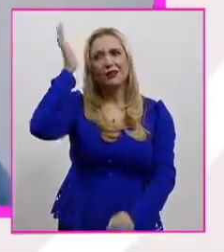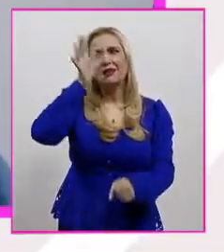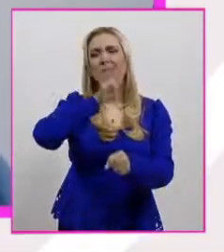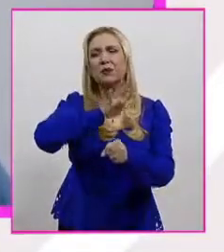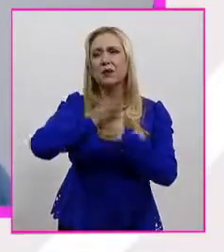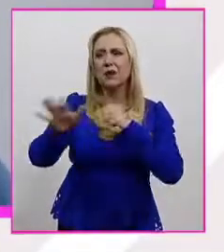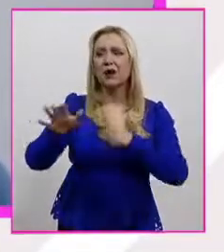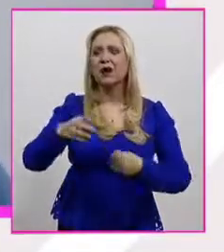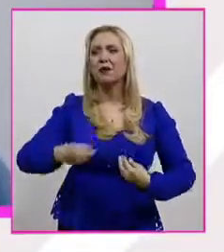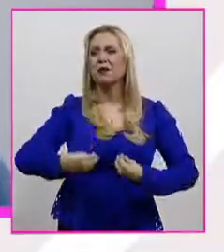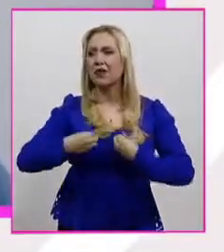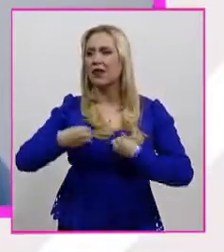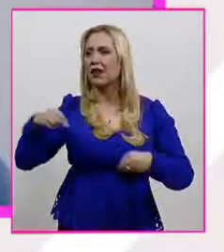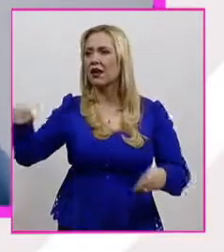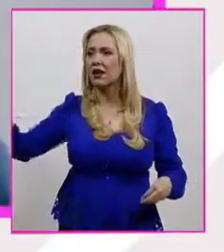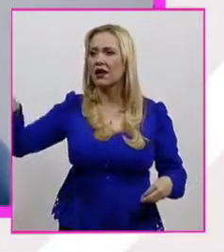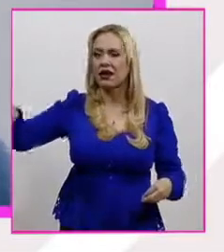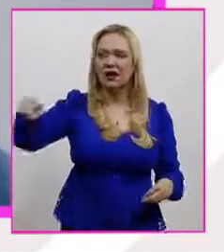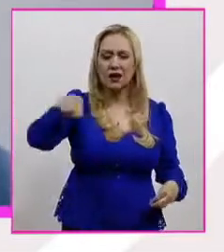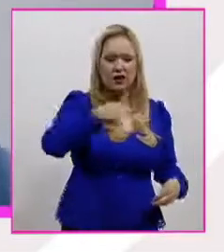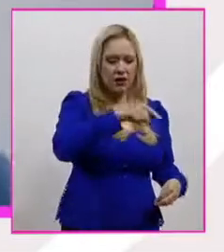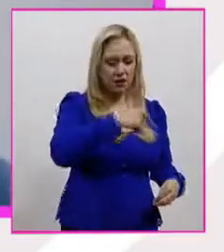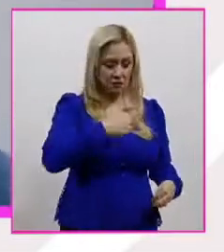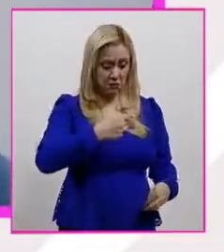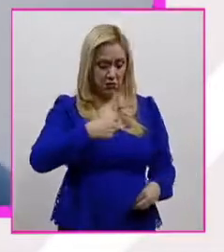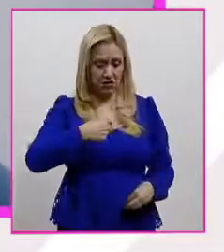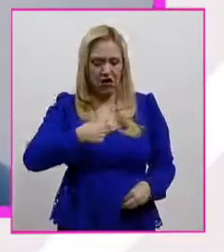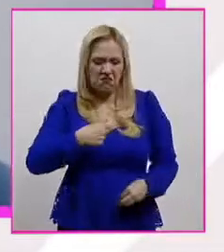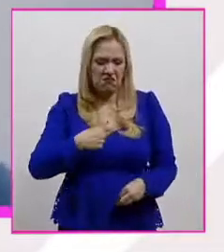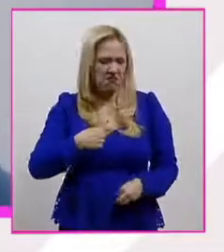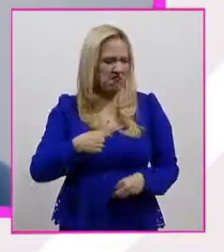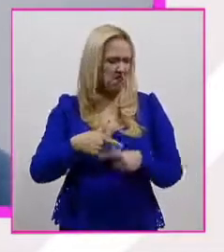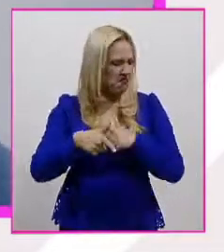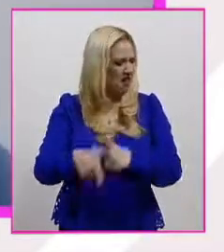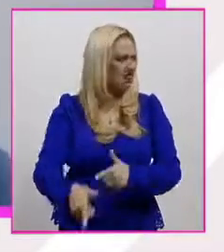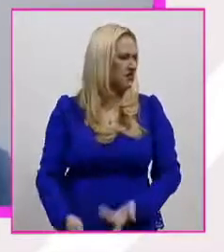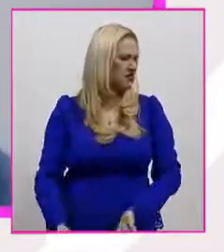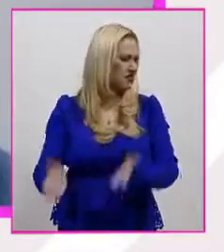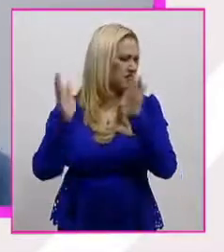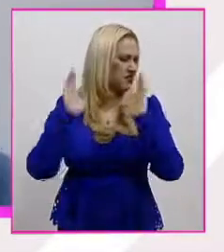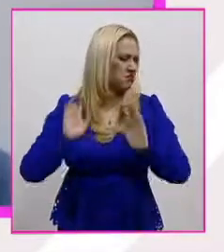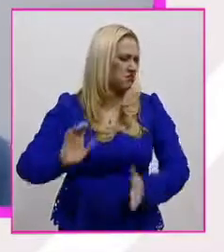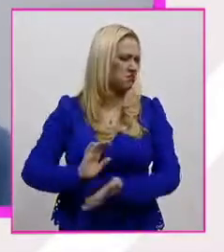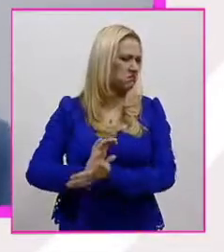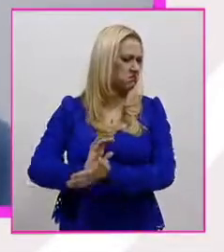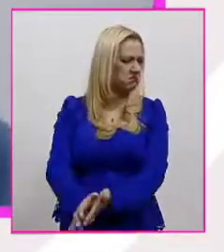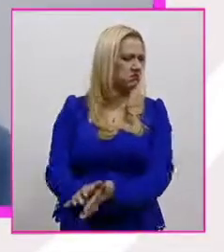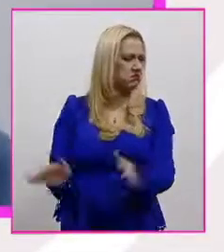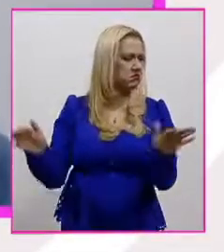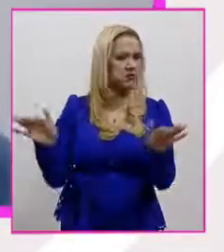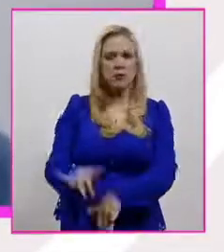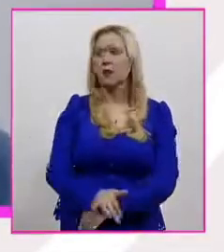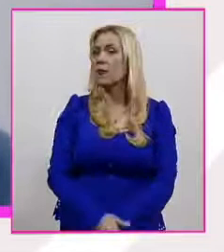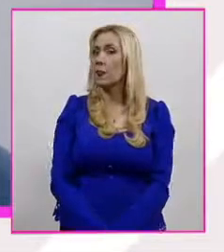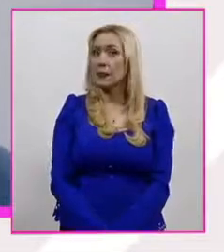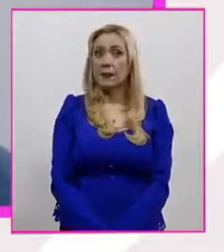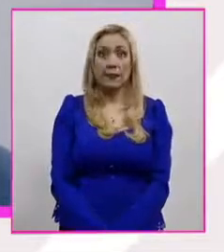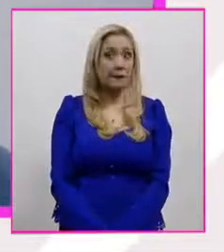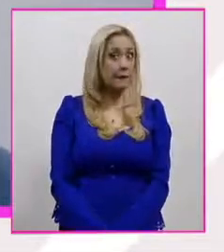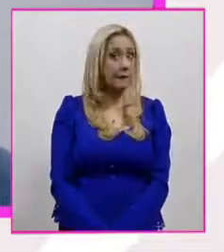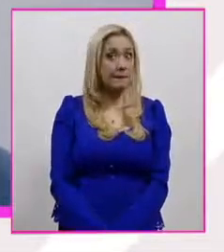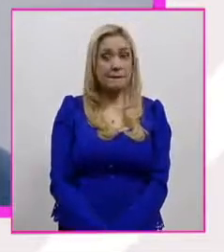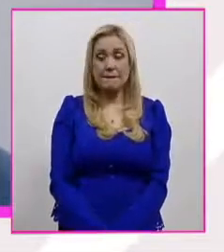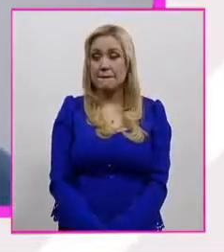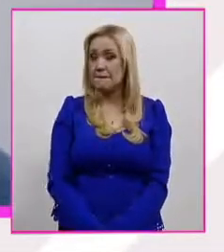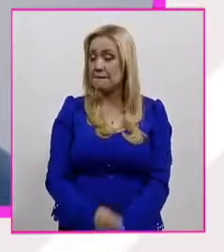experiencias de vida que reproducen y que permiten que se reproduzca este racismo con su invisibilización y con no